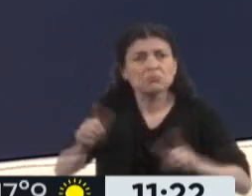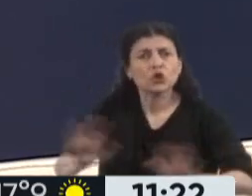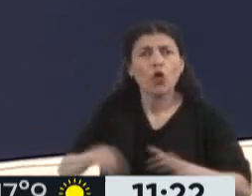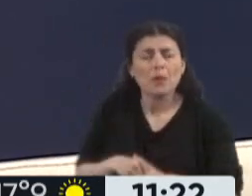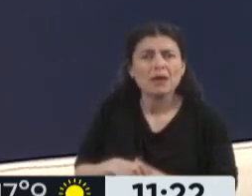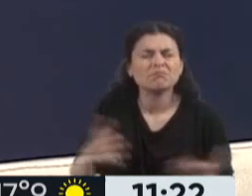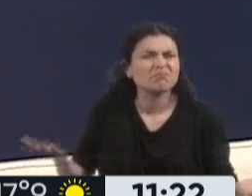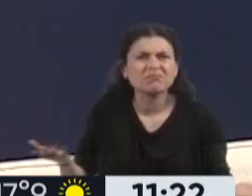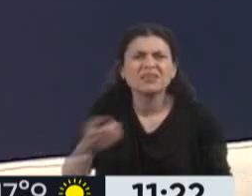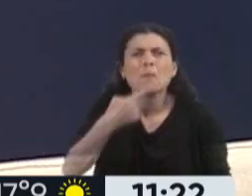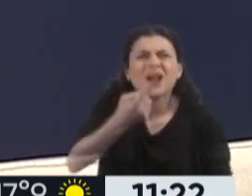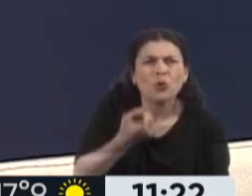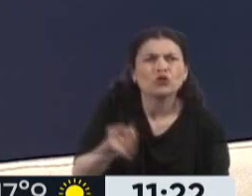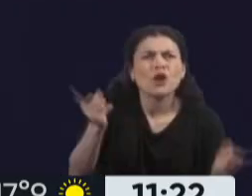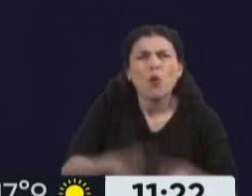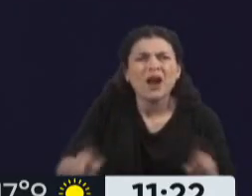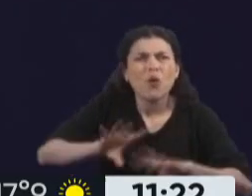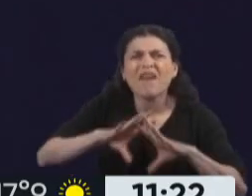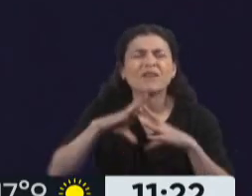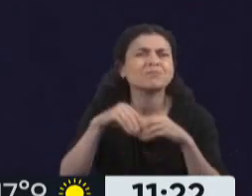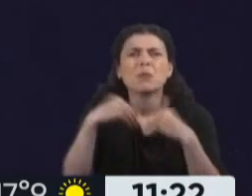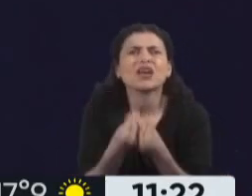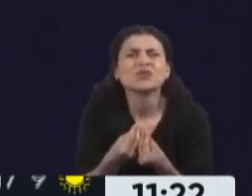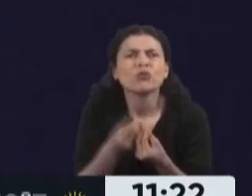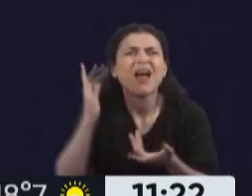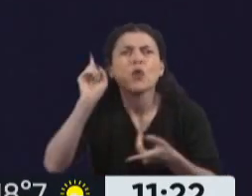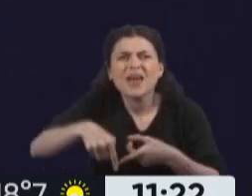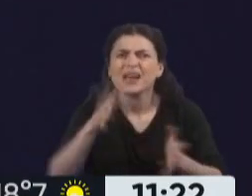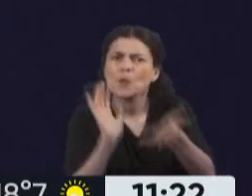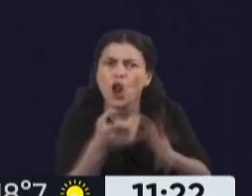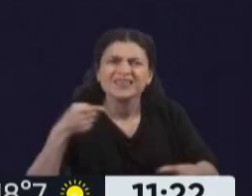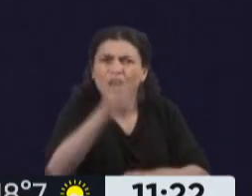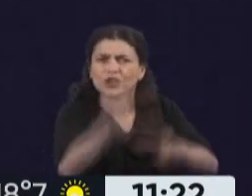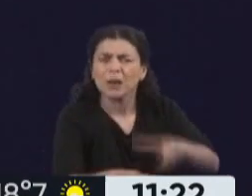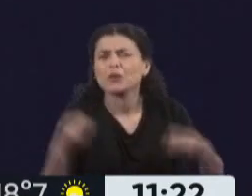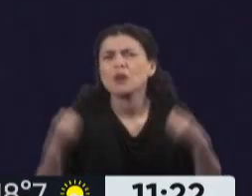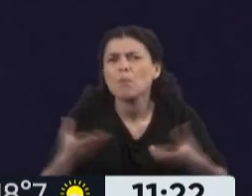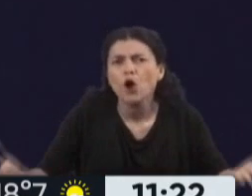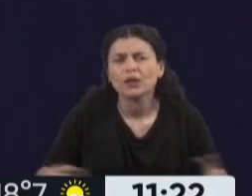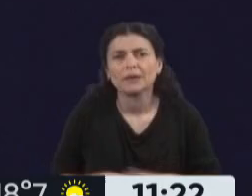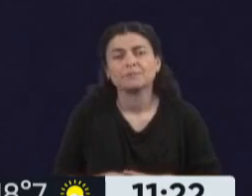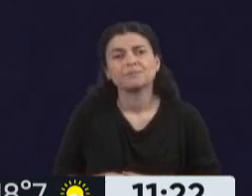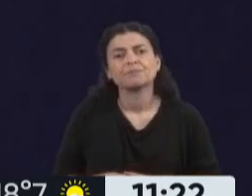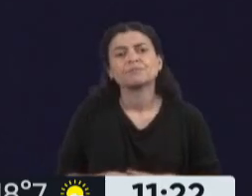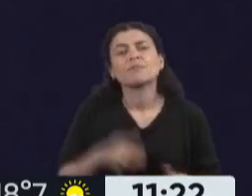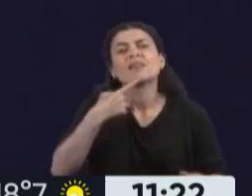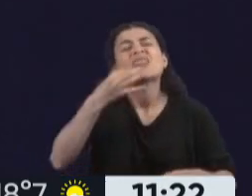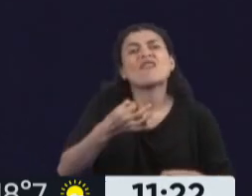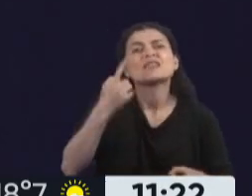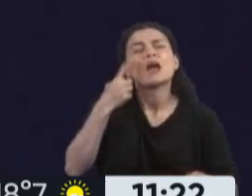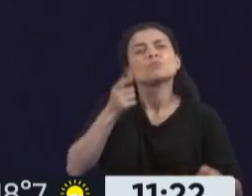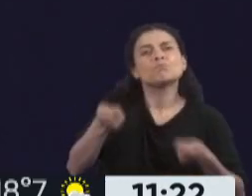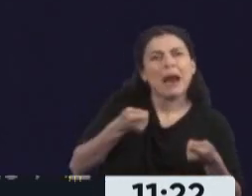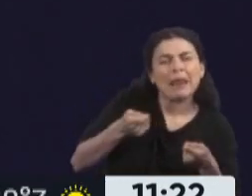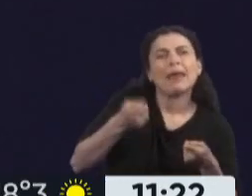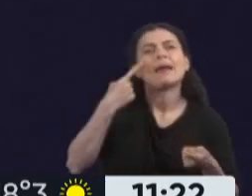que terminar en represión? Bueno, definición de reprimir: contener, refrenar, templar o moderar.